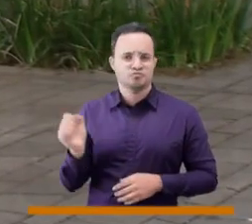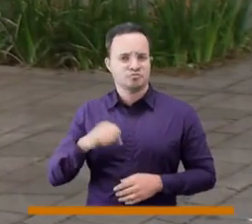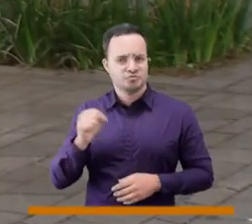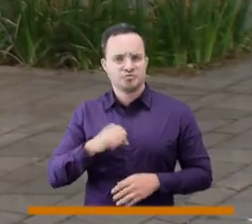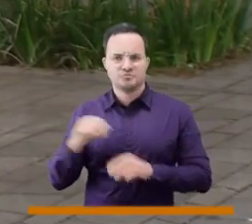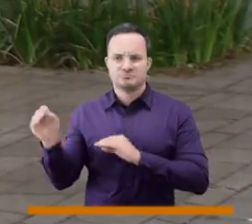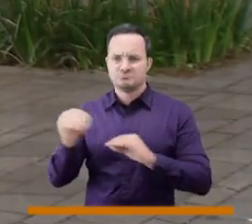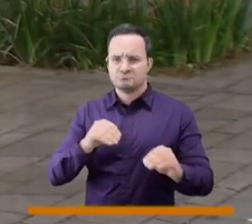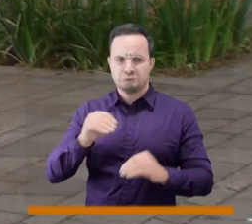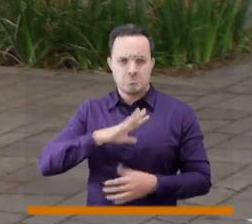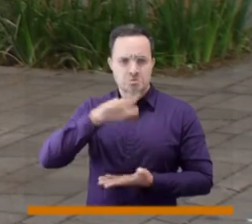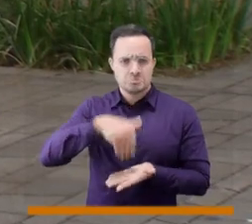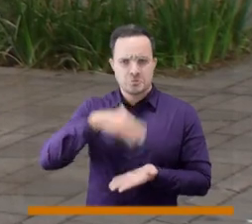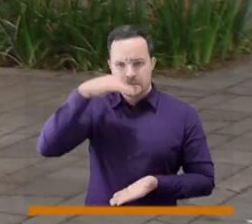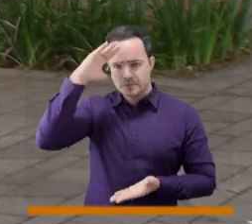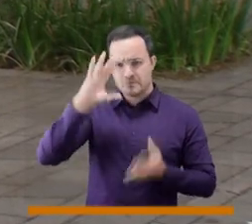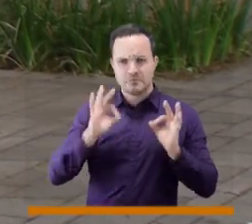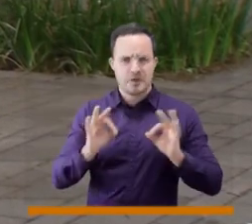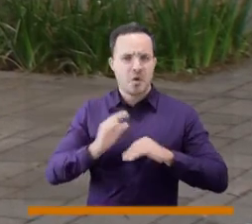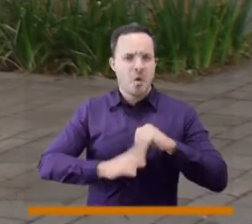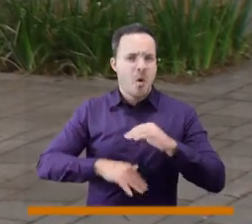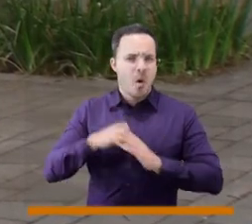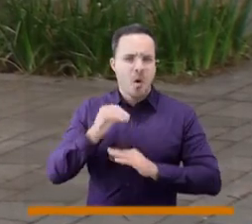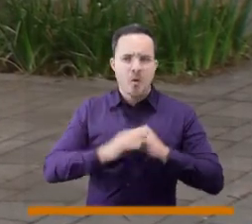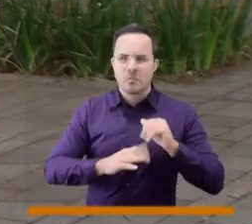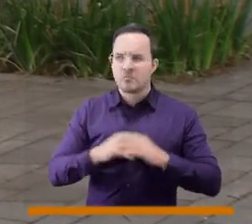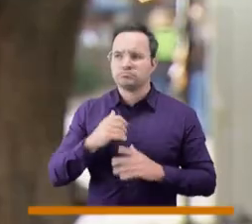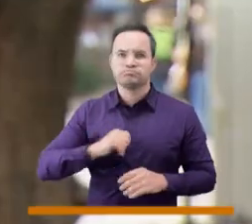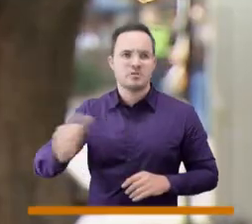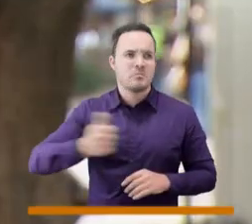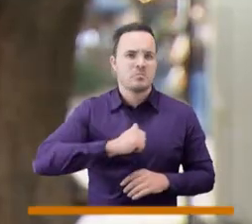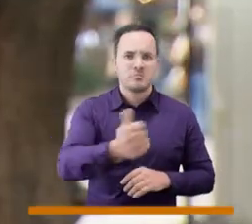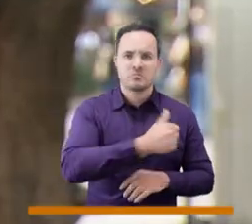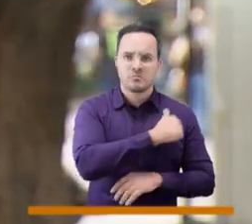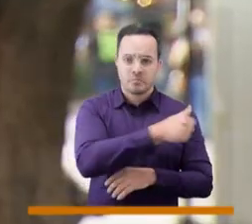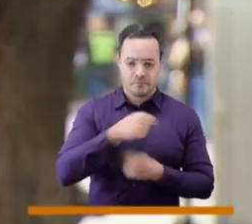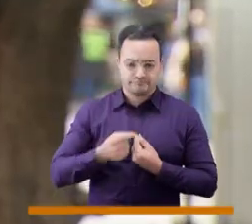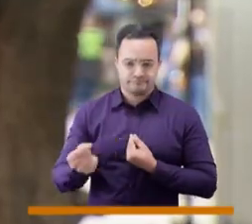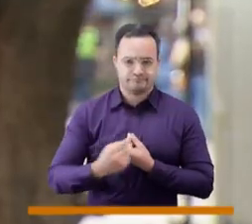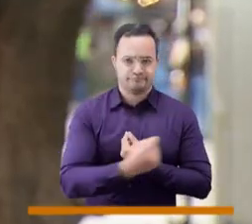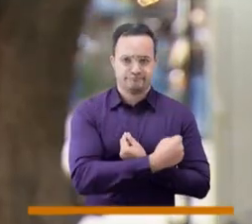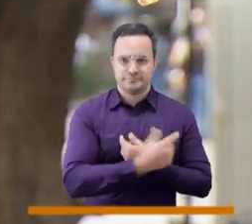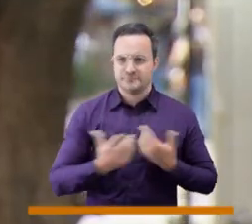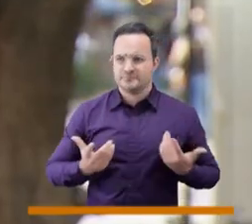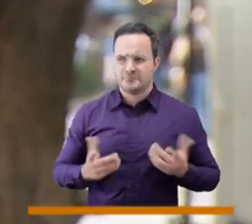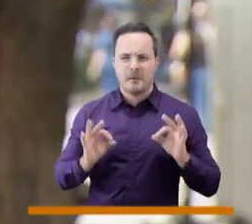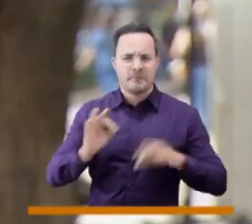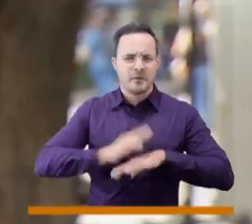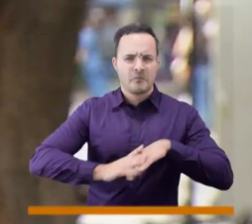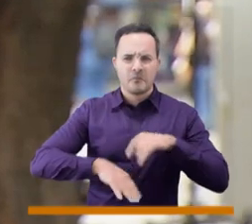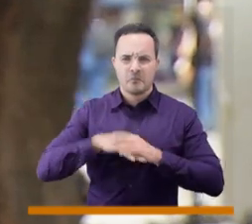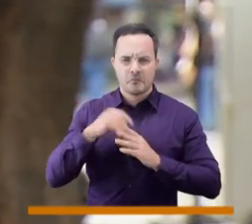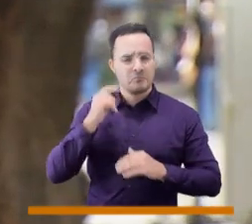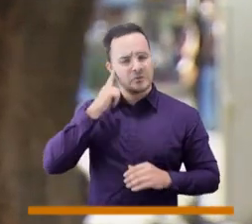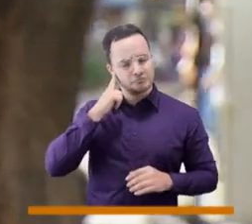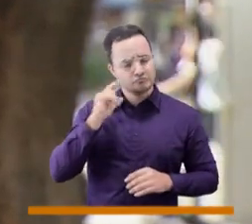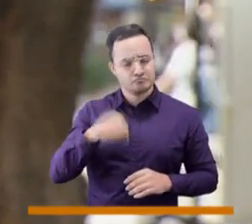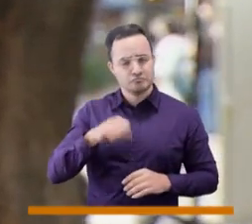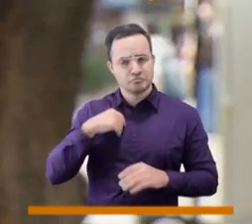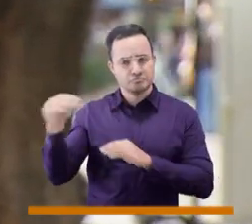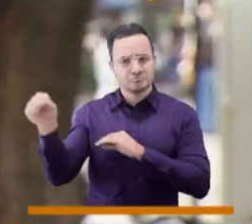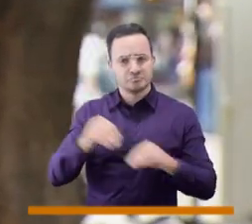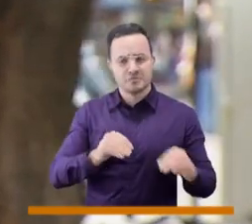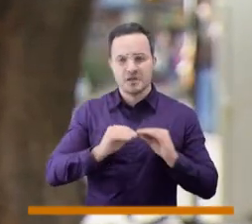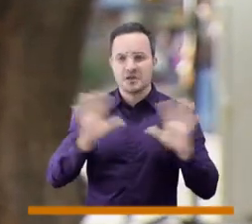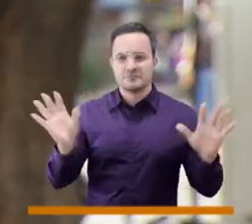de Medellín? Yo sí viviría por la comodidad, porque todo el transporte se coge pues todo muy bien y que se puede uno bajar a pie, todo